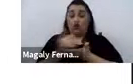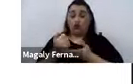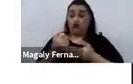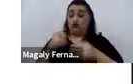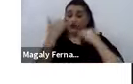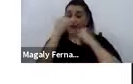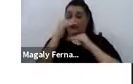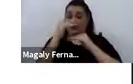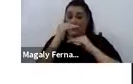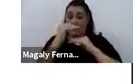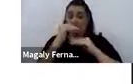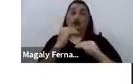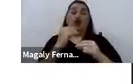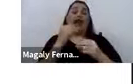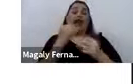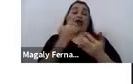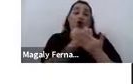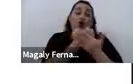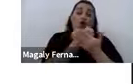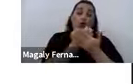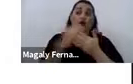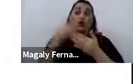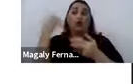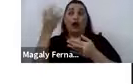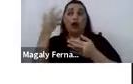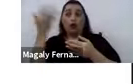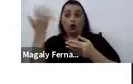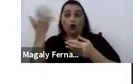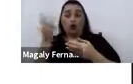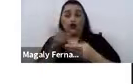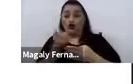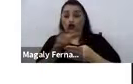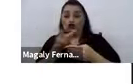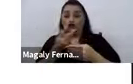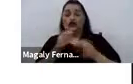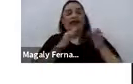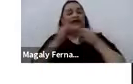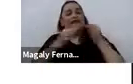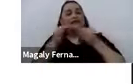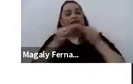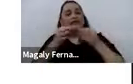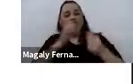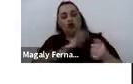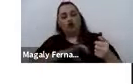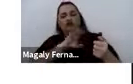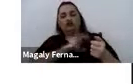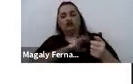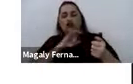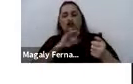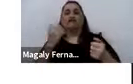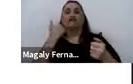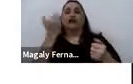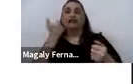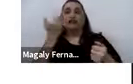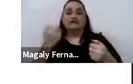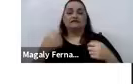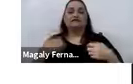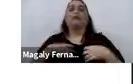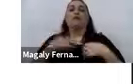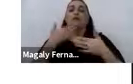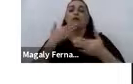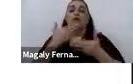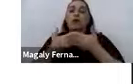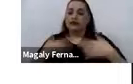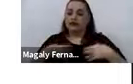y ecológicos, son los que más pueden explicar las condiciones de factibilidad de una buena salud. Y en nuestros